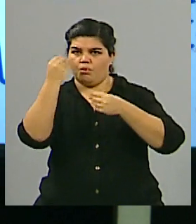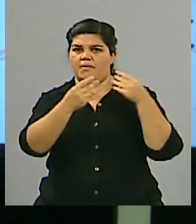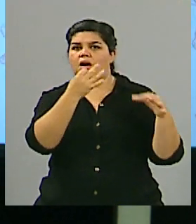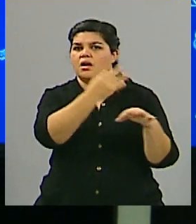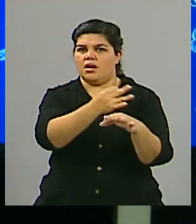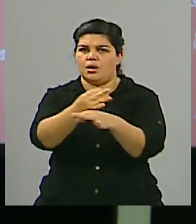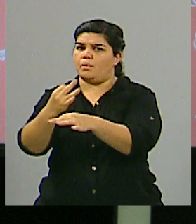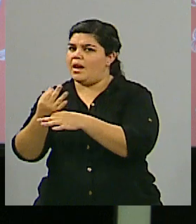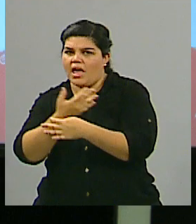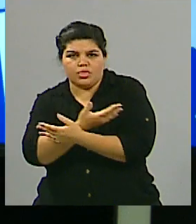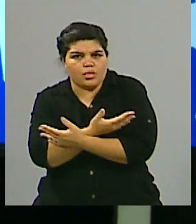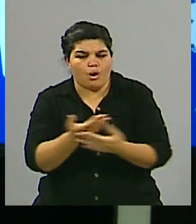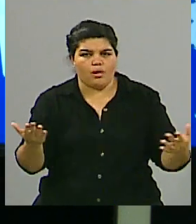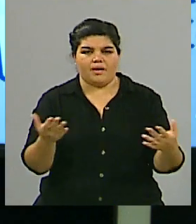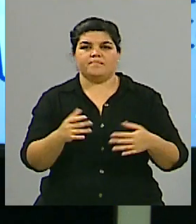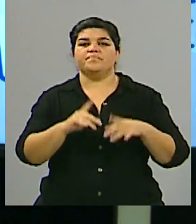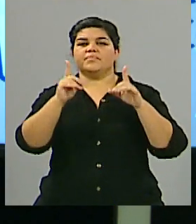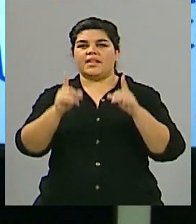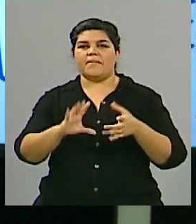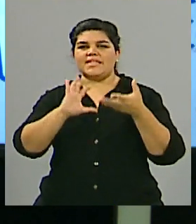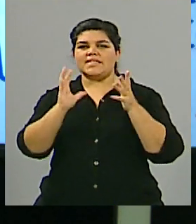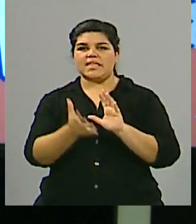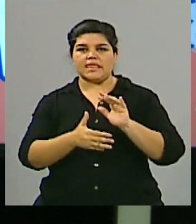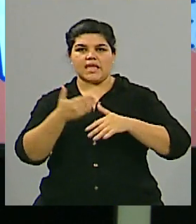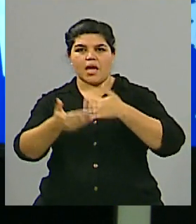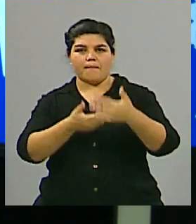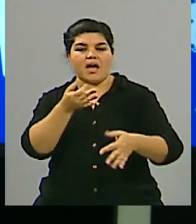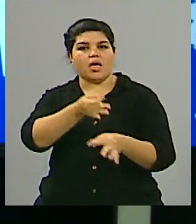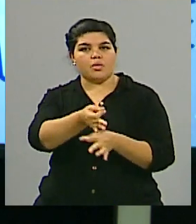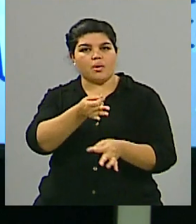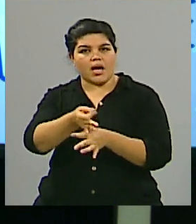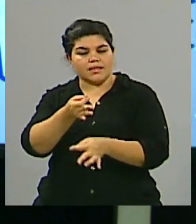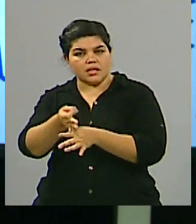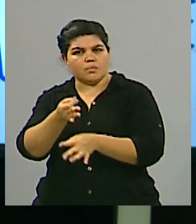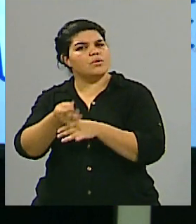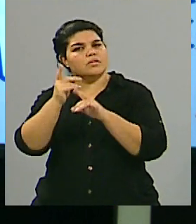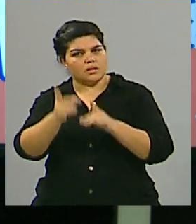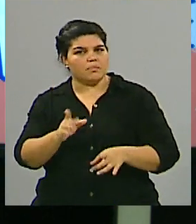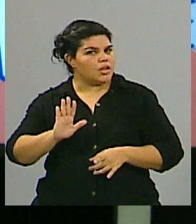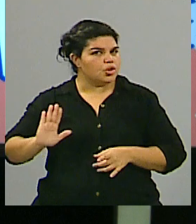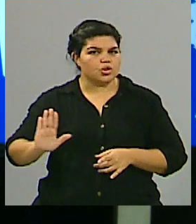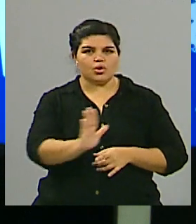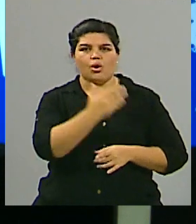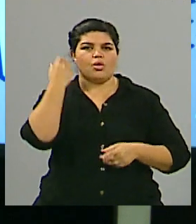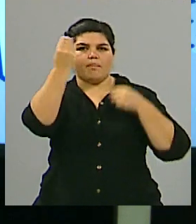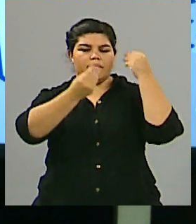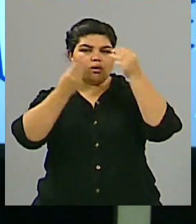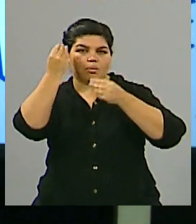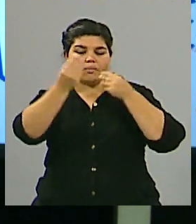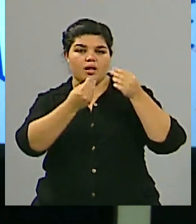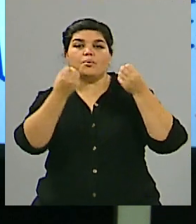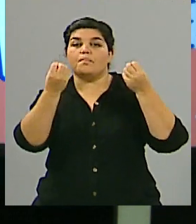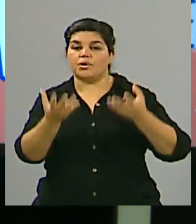nos preocupa en el sistema educativo y nos preocupa porque es un problema, como decimos, de niños y de jóvenes en el